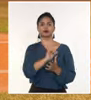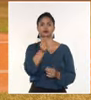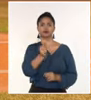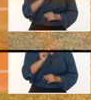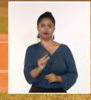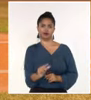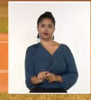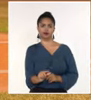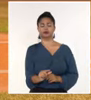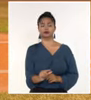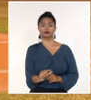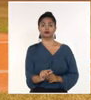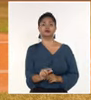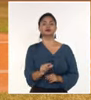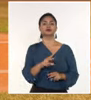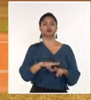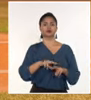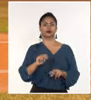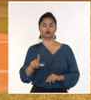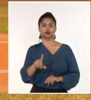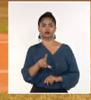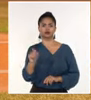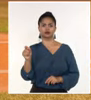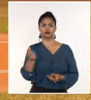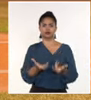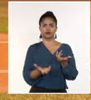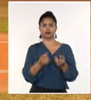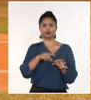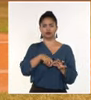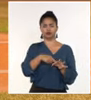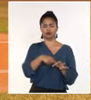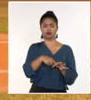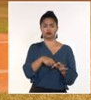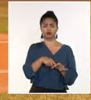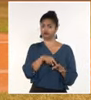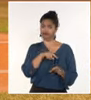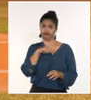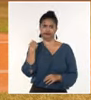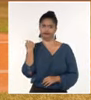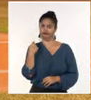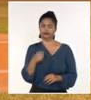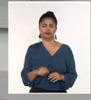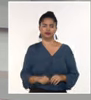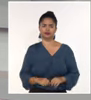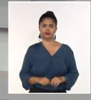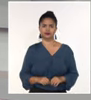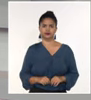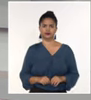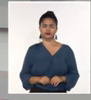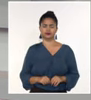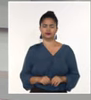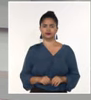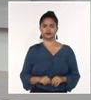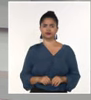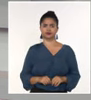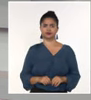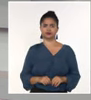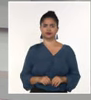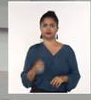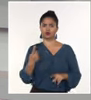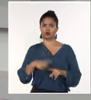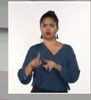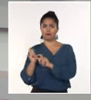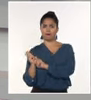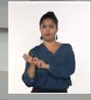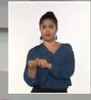se les va el tren y Holguín, Cienfuegos y La Isla ya pueden ir pensando en la Serie 64. Y del béisbol japonés,